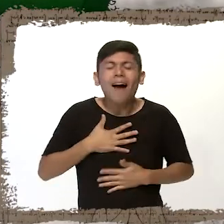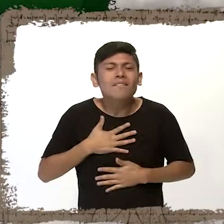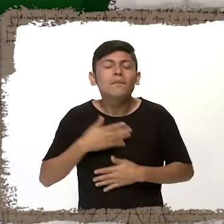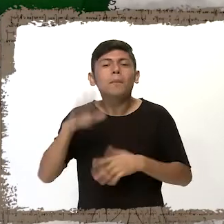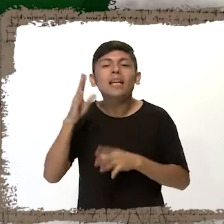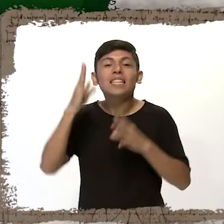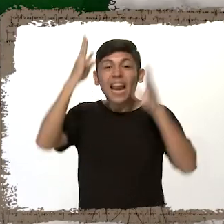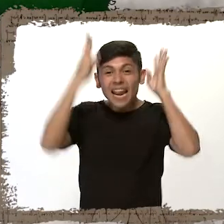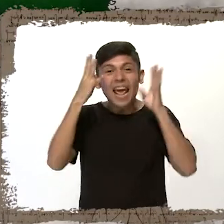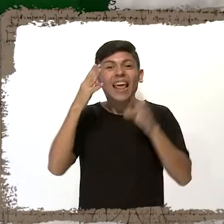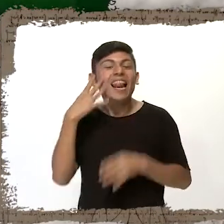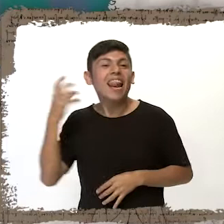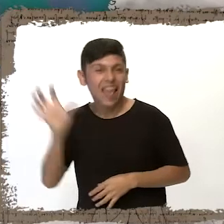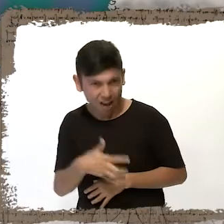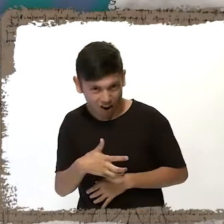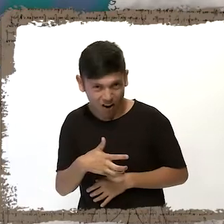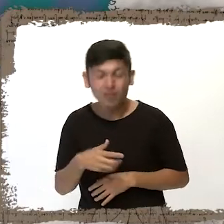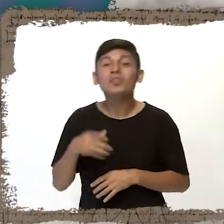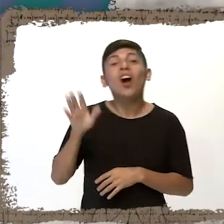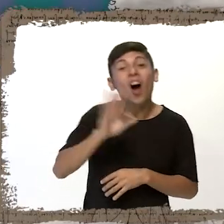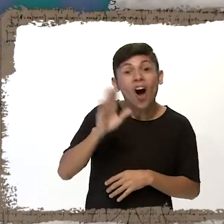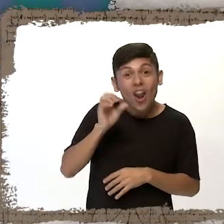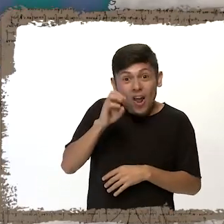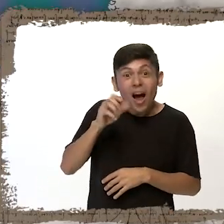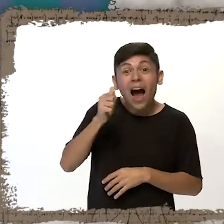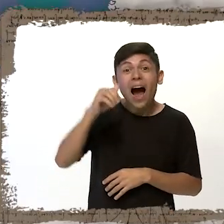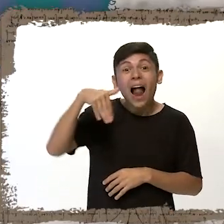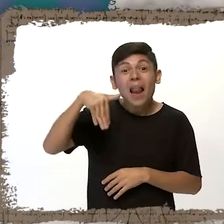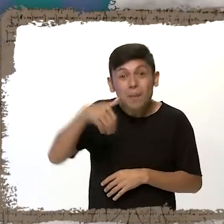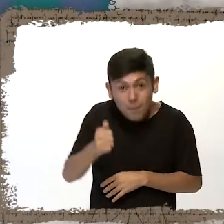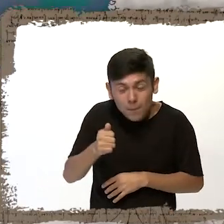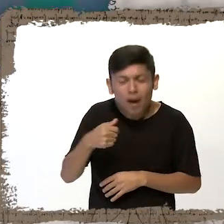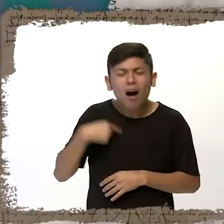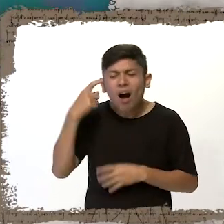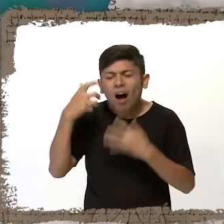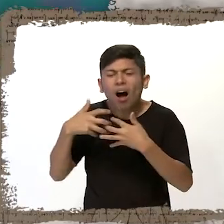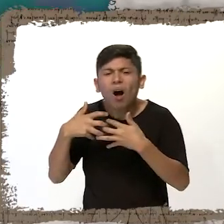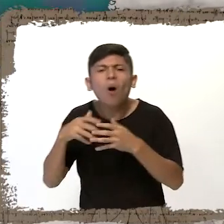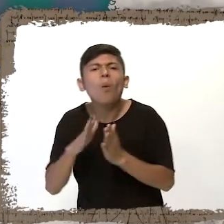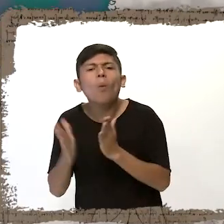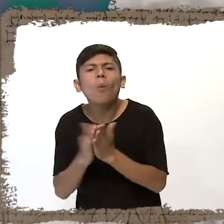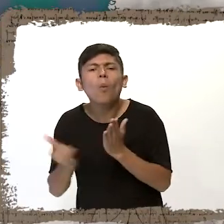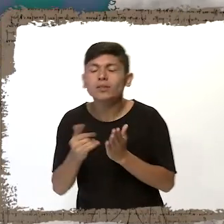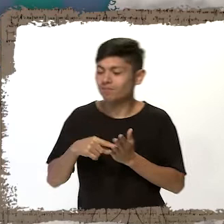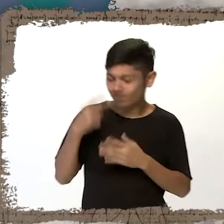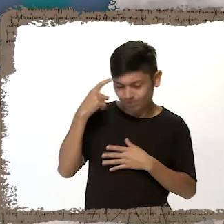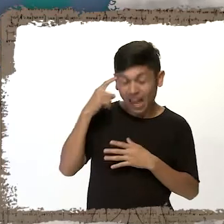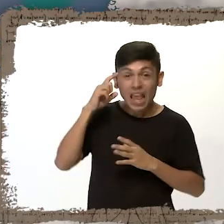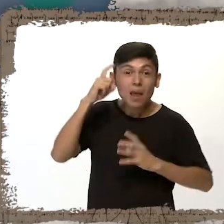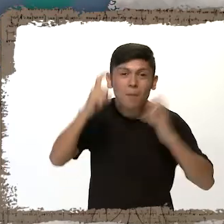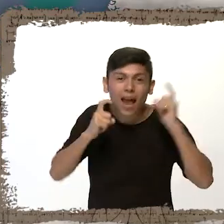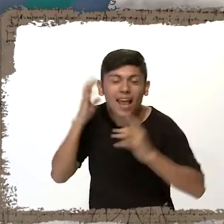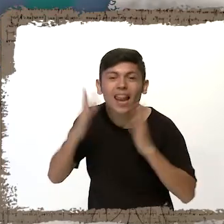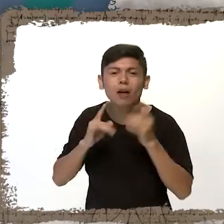cuento favorito es El Rey León. Hola, mi nombre es Salman. ¿cómo pensás que se escribe un cuento? Con